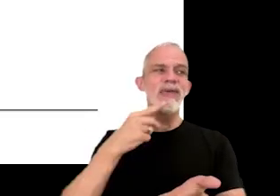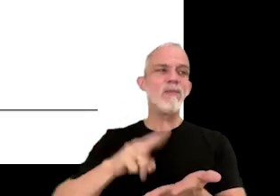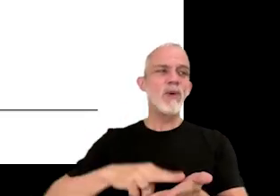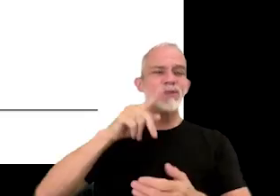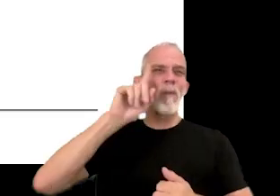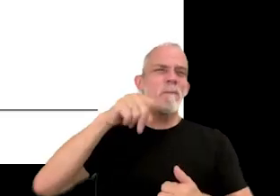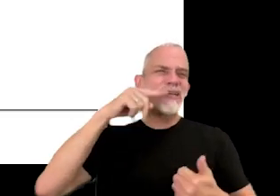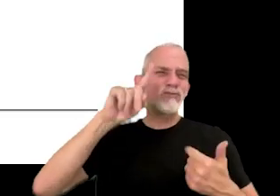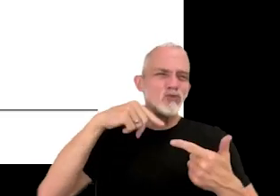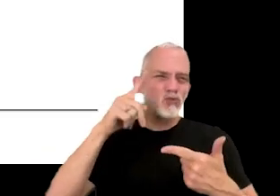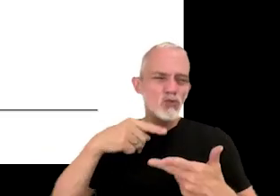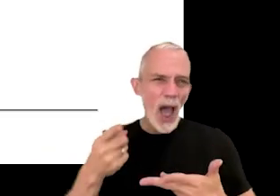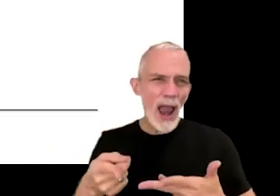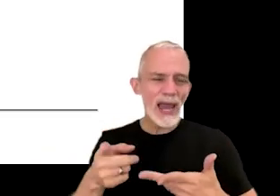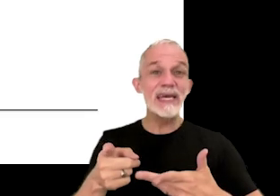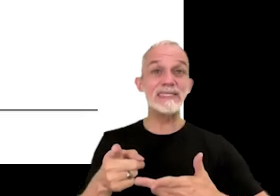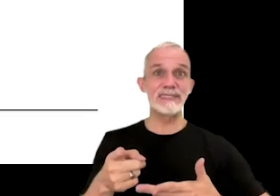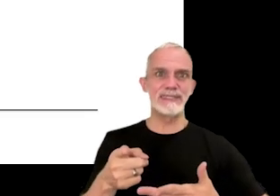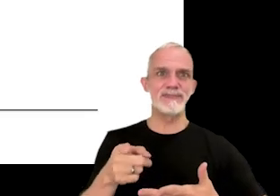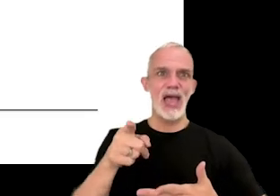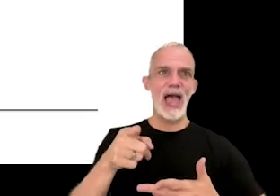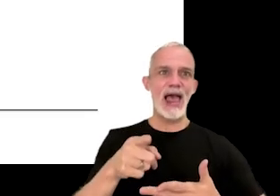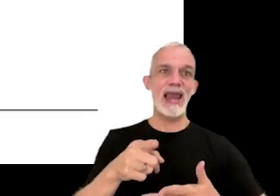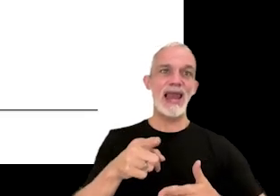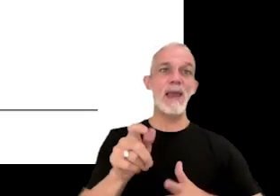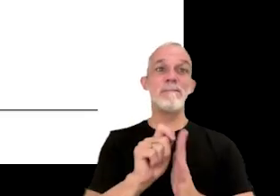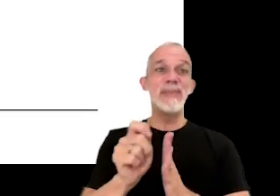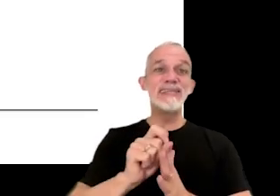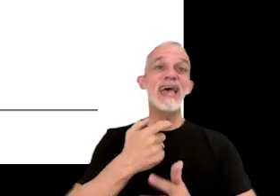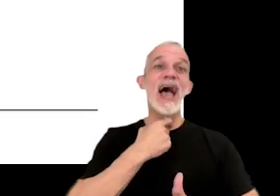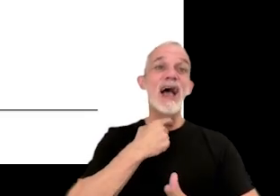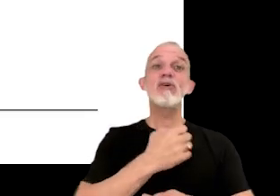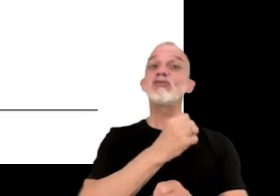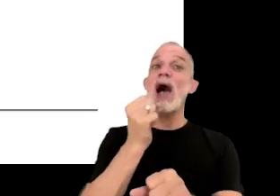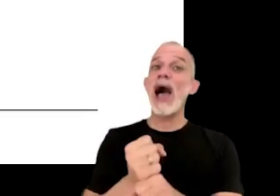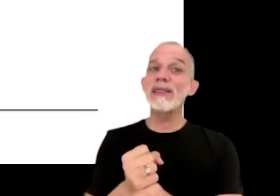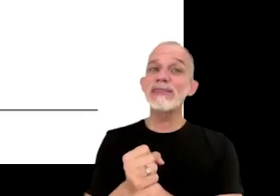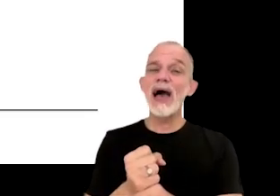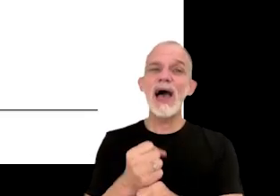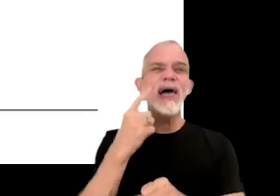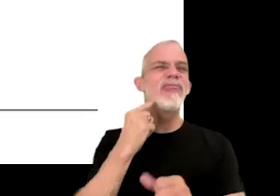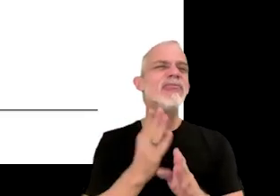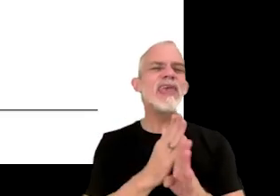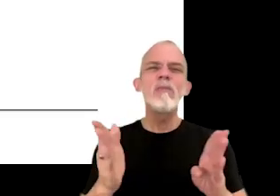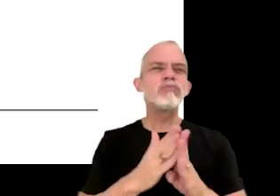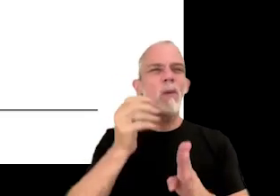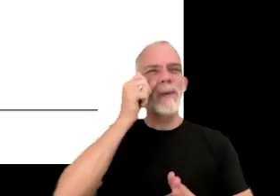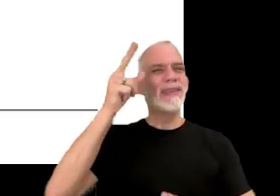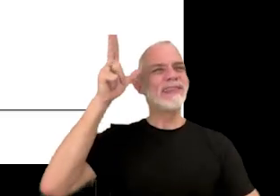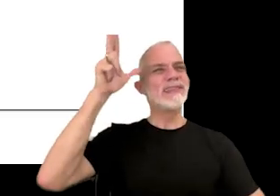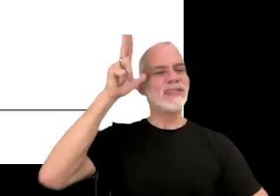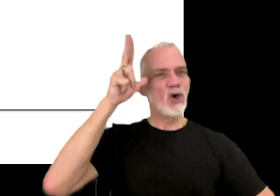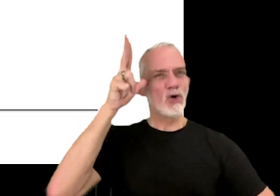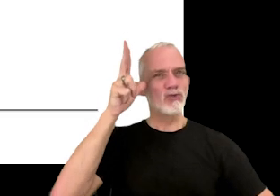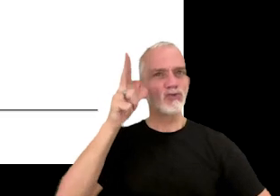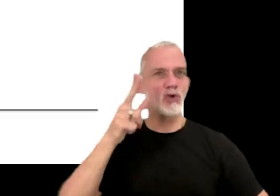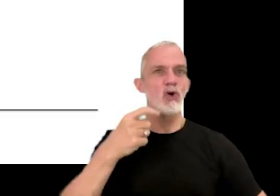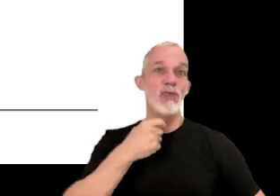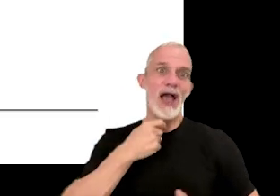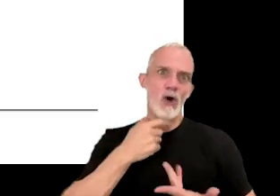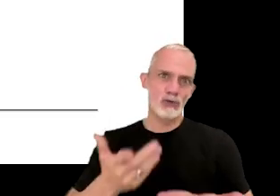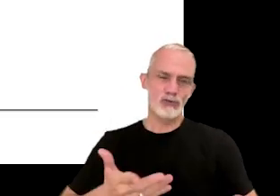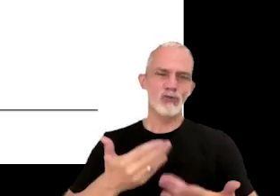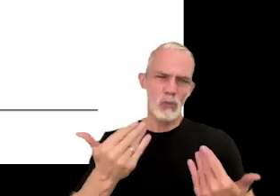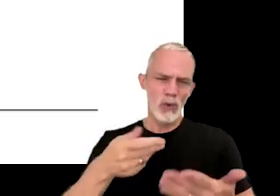mensuales correspondientes al mes de agosto hasta el 28 de dicho mes, hasta el 28 de